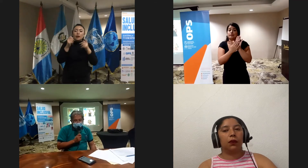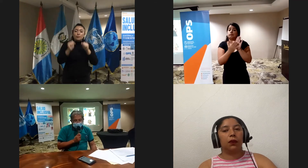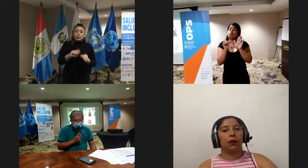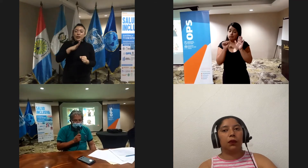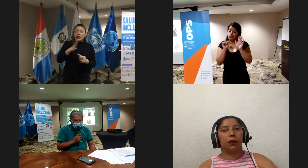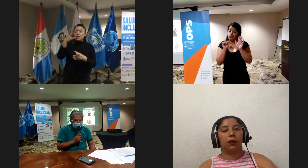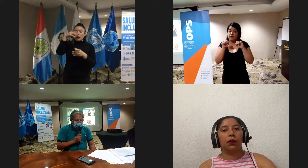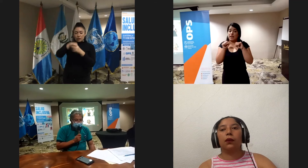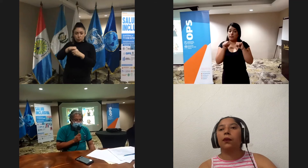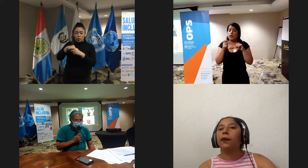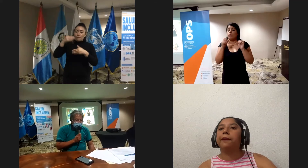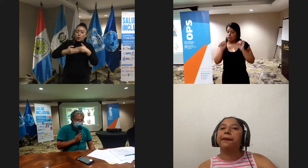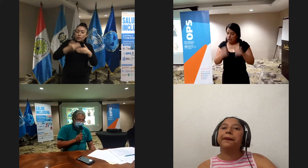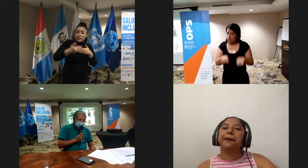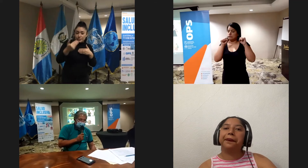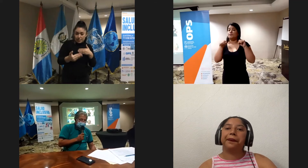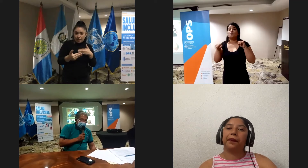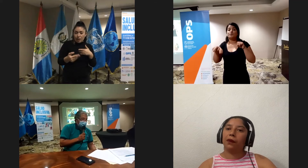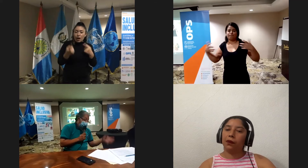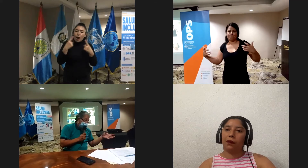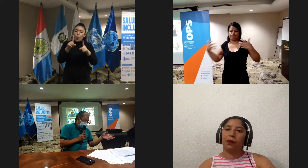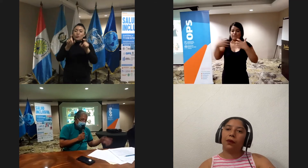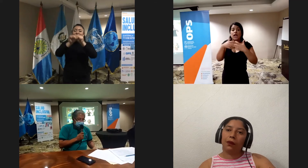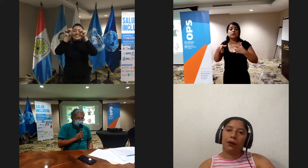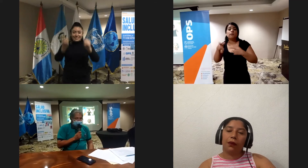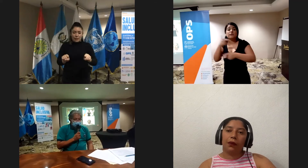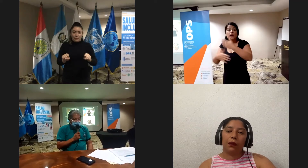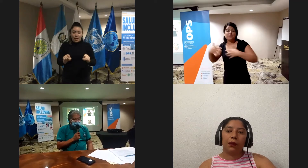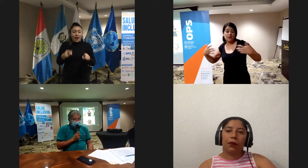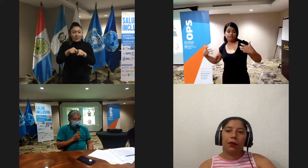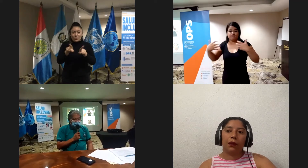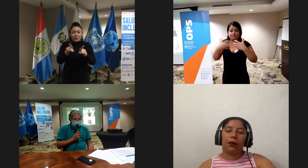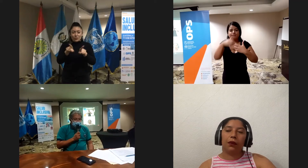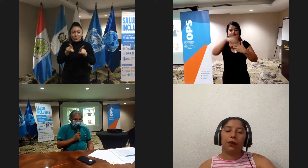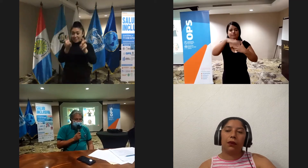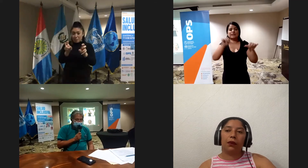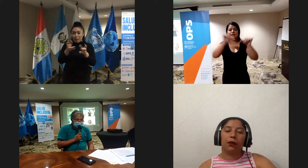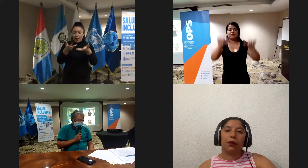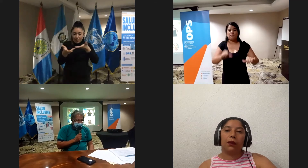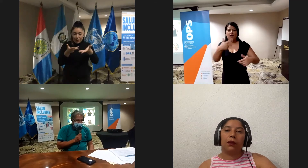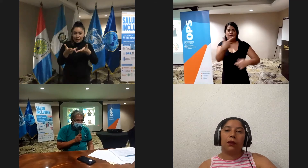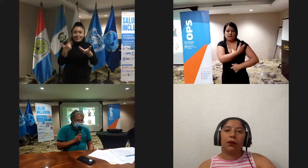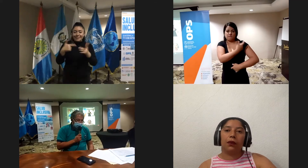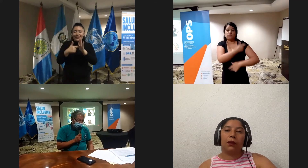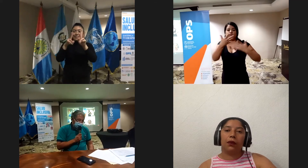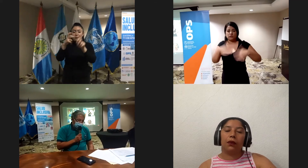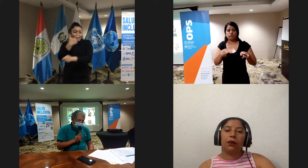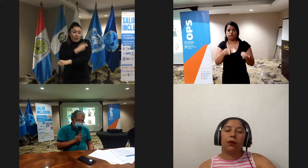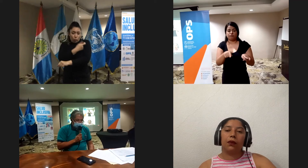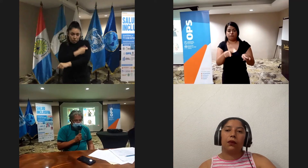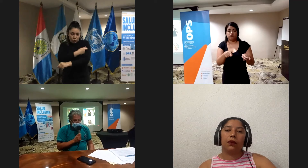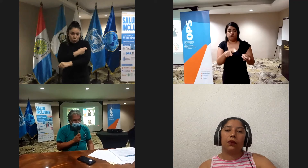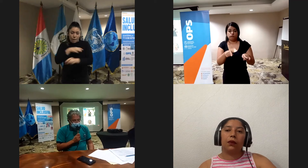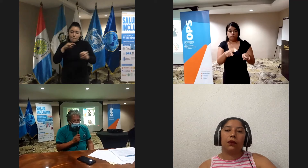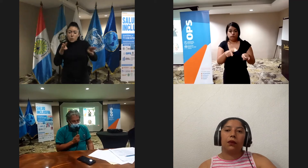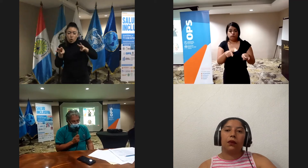integración progresiva a un sistema, en el caso particular de esquemas de vacunación moderados